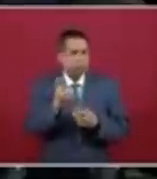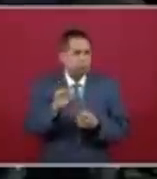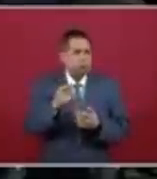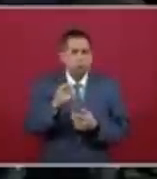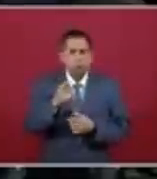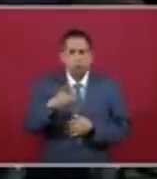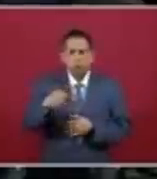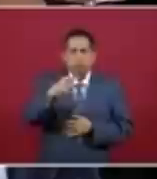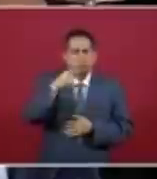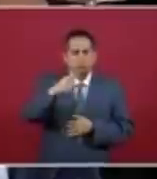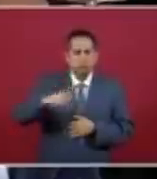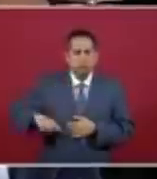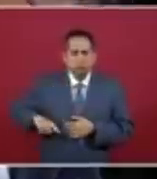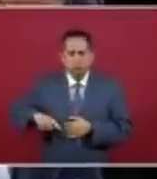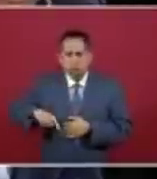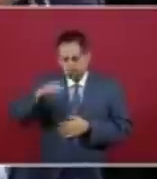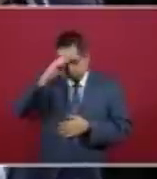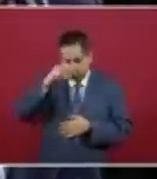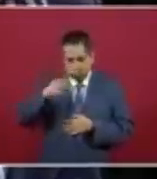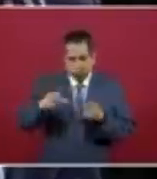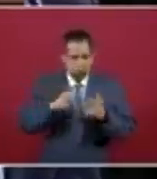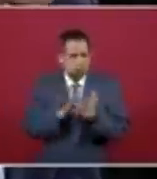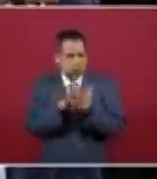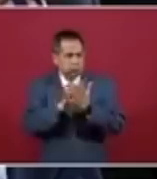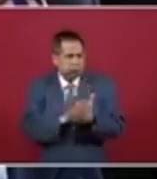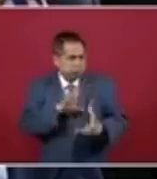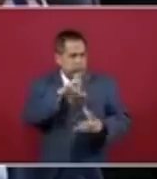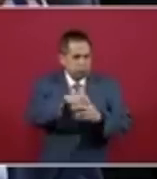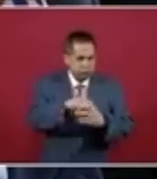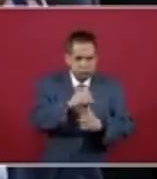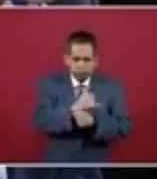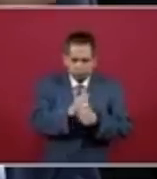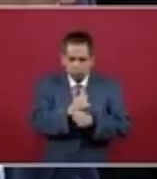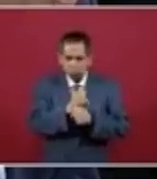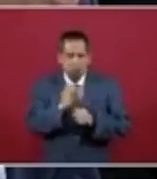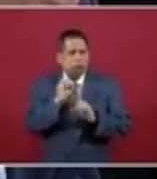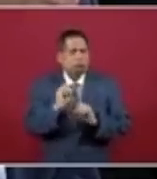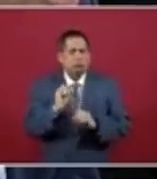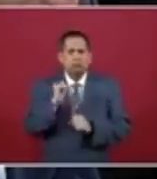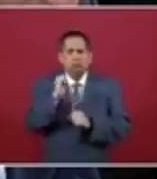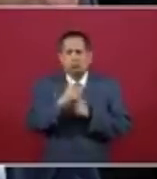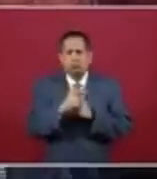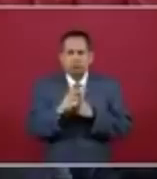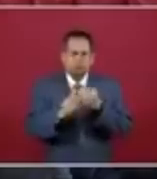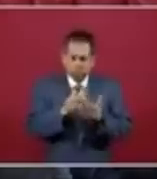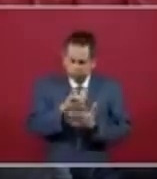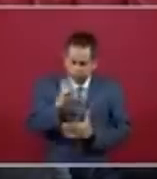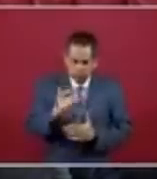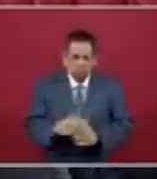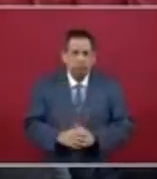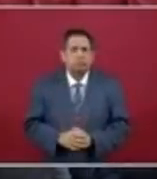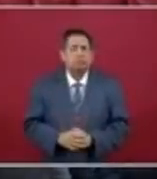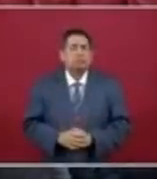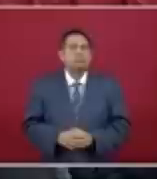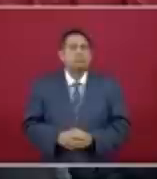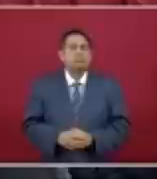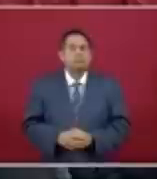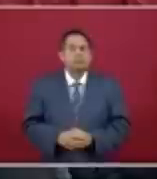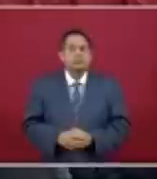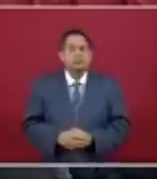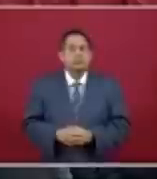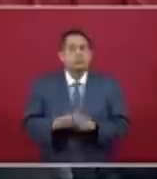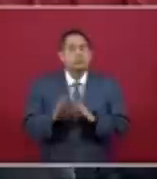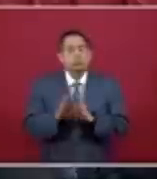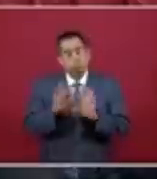si usted y su gobierno planean involucrarse en estas investigaciones, en estos hechos. Muchas gracias. Bueno,